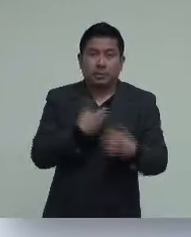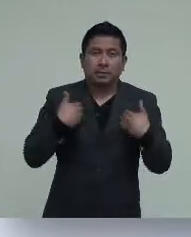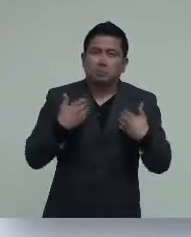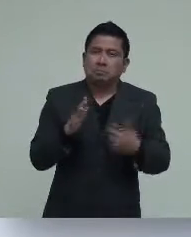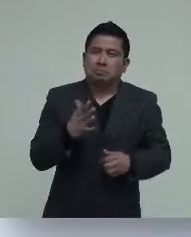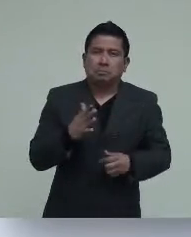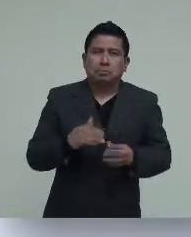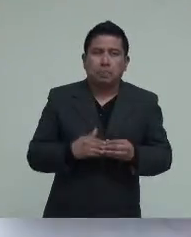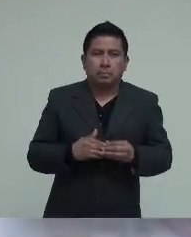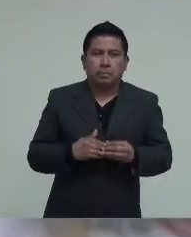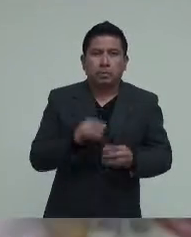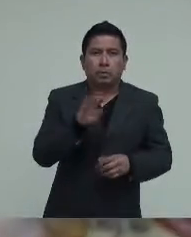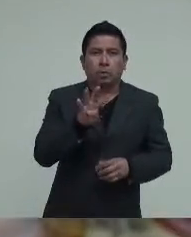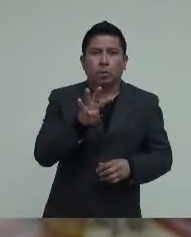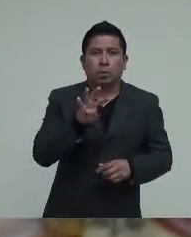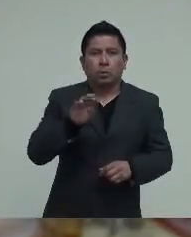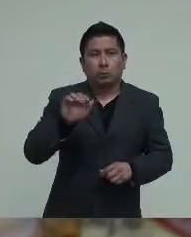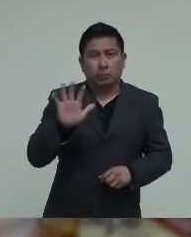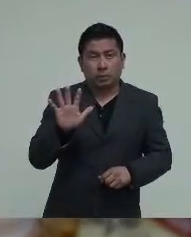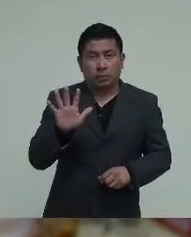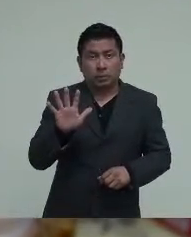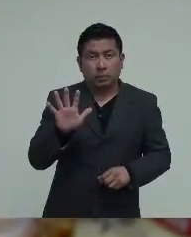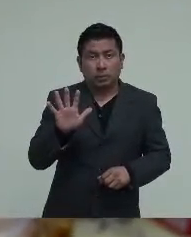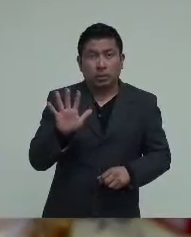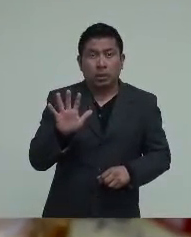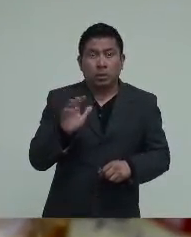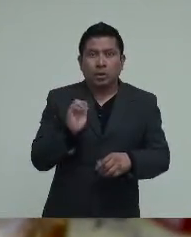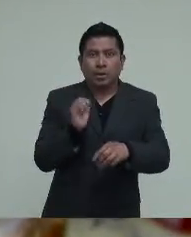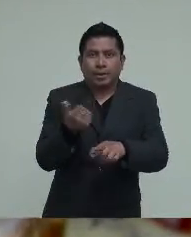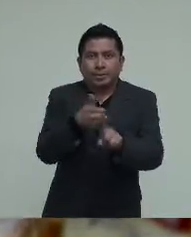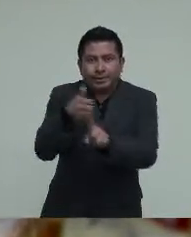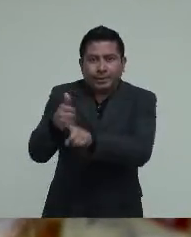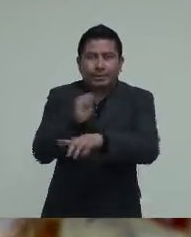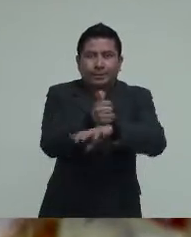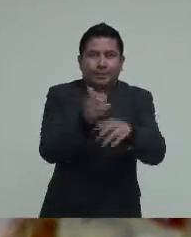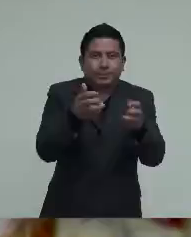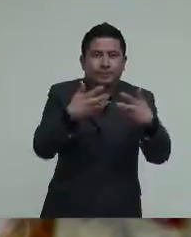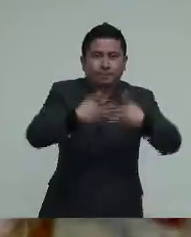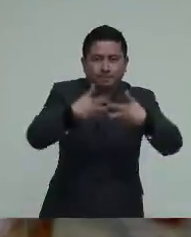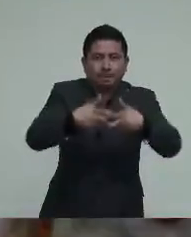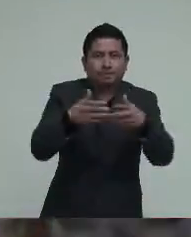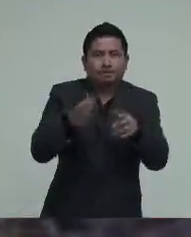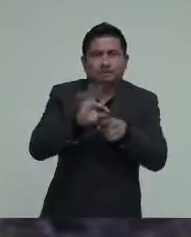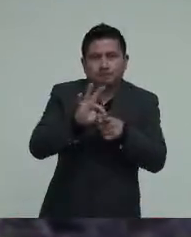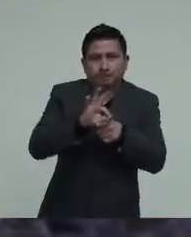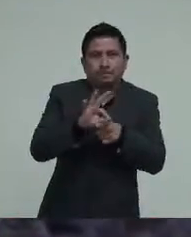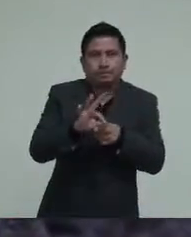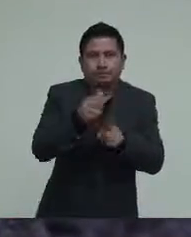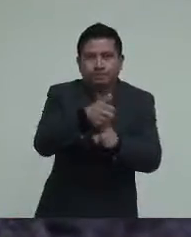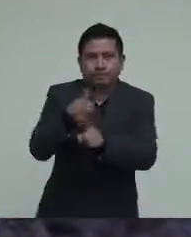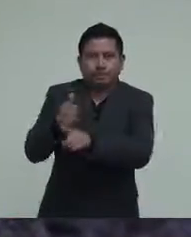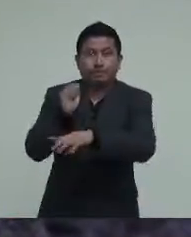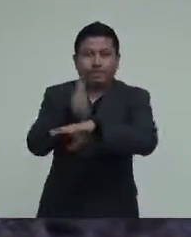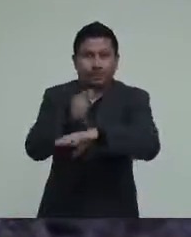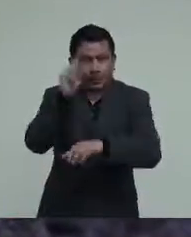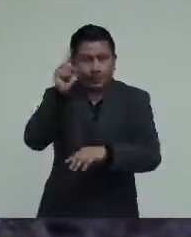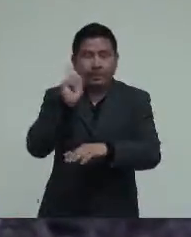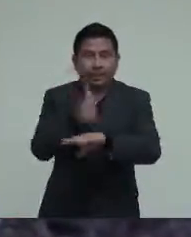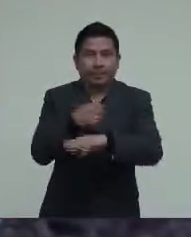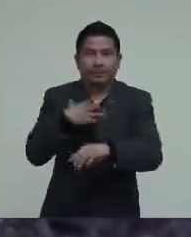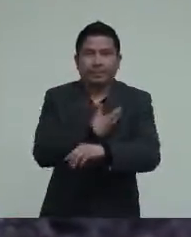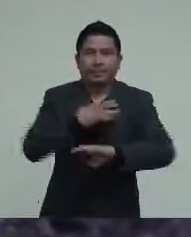también tenemos aproximadamente como unos 45 emprendimientos que están funcionando. Y una de